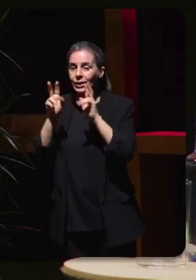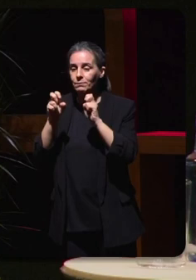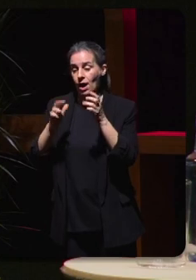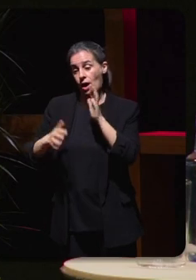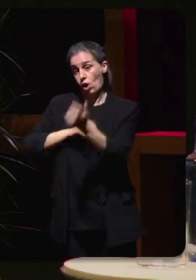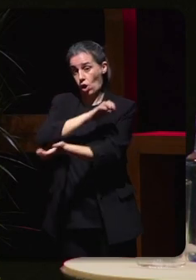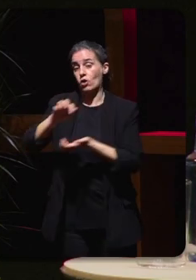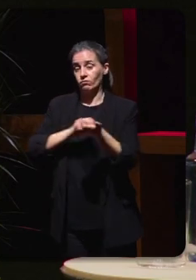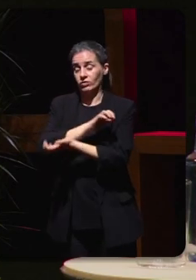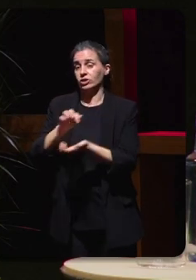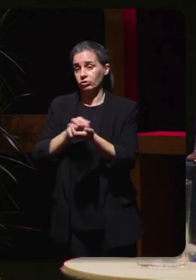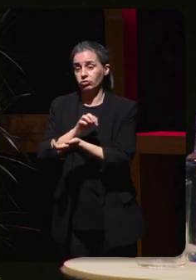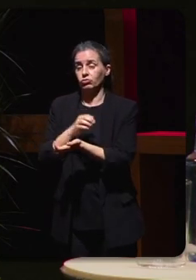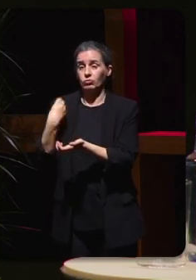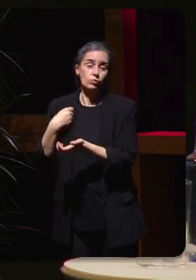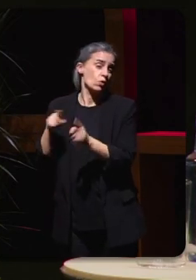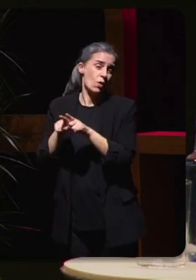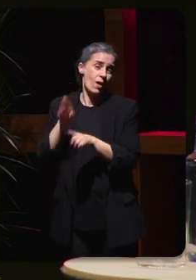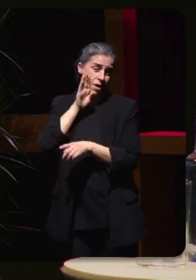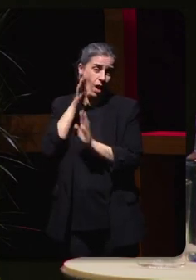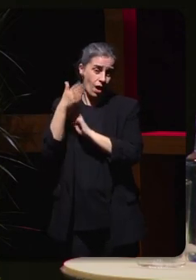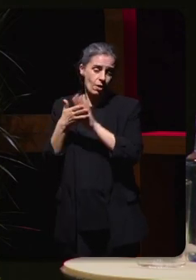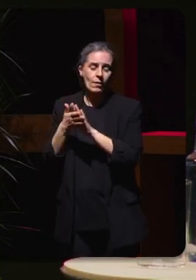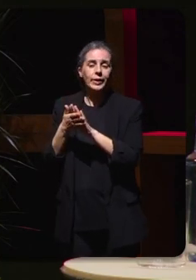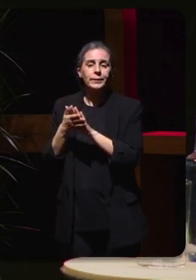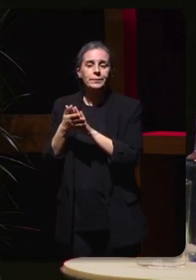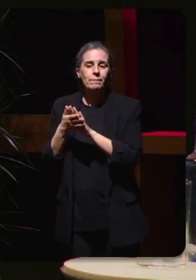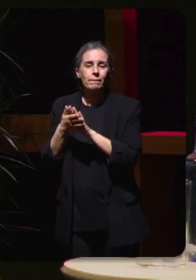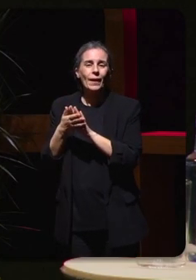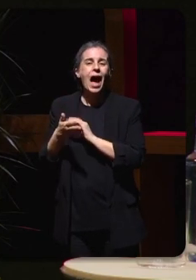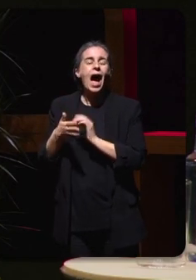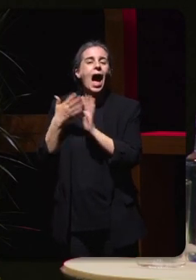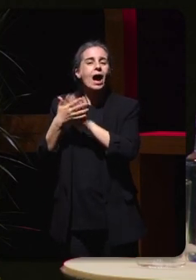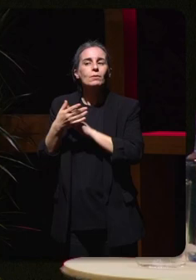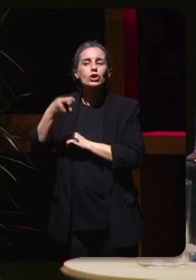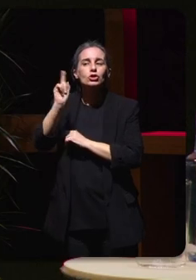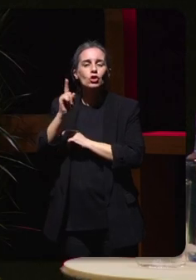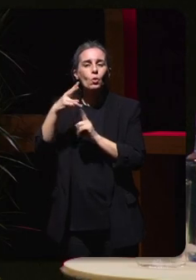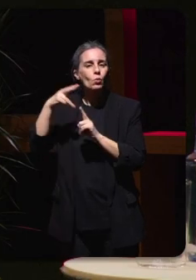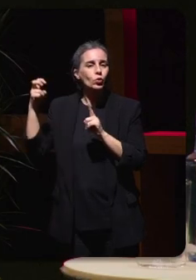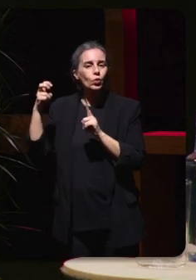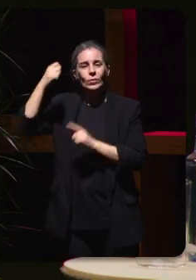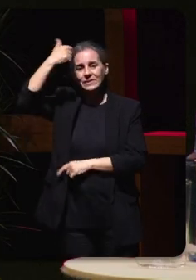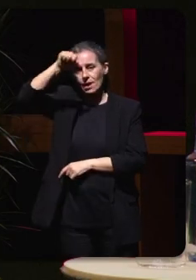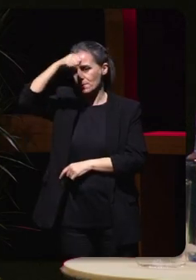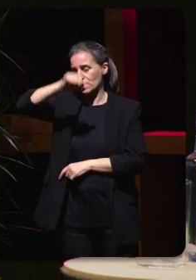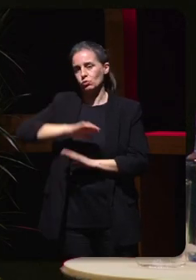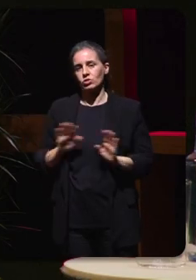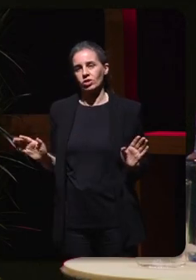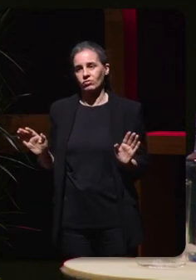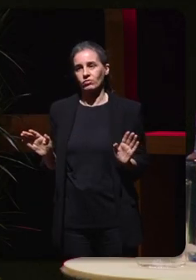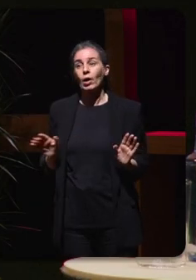todo, pues pasa lo que decía María hace un momento, que se habla solo desde la óptica masculina, ¿no? Y